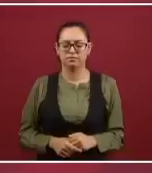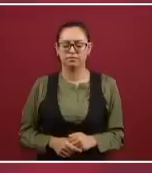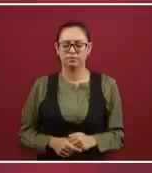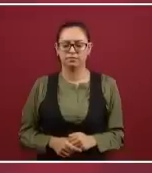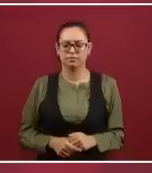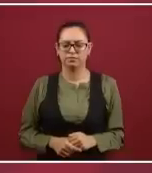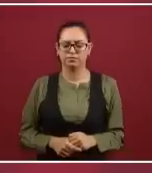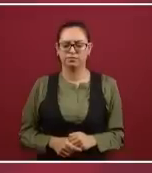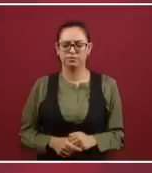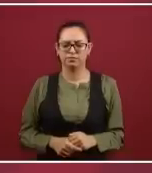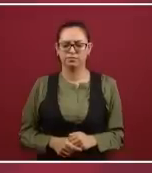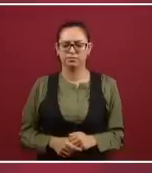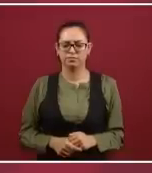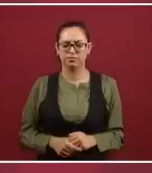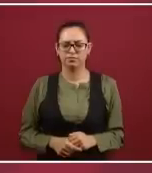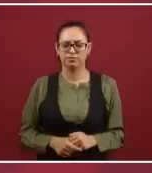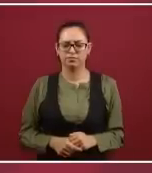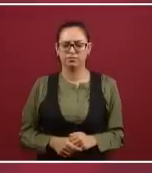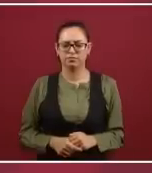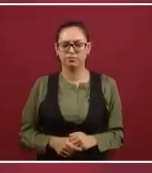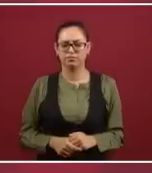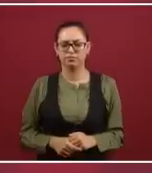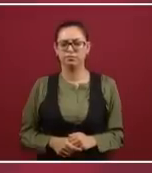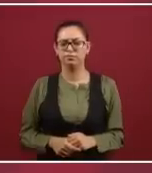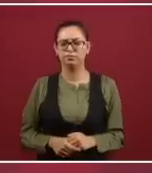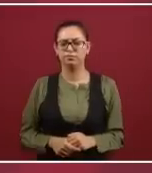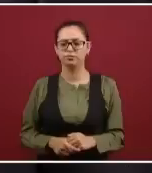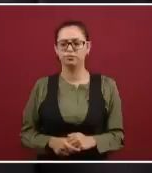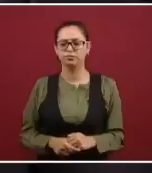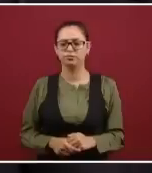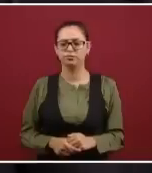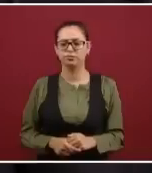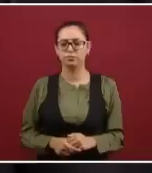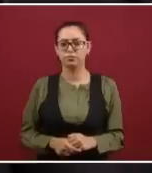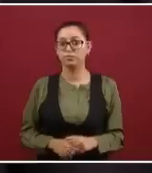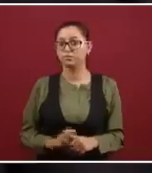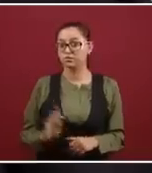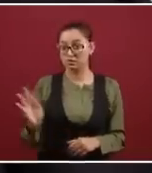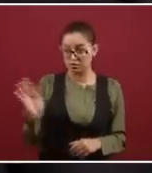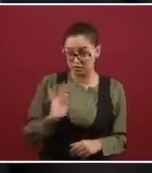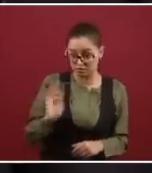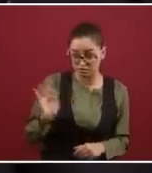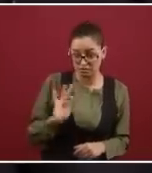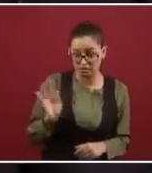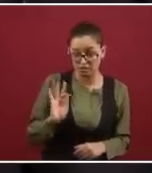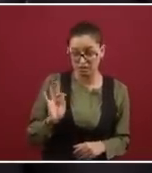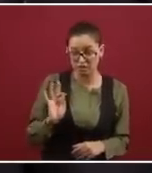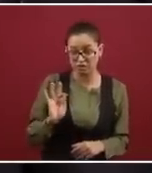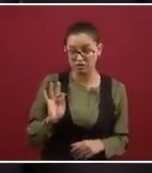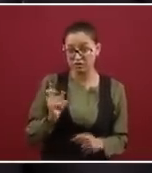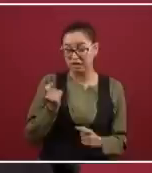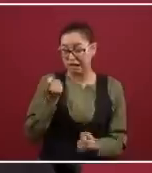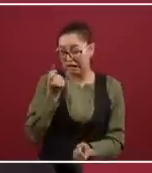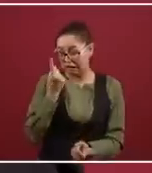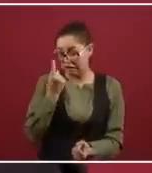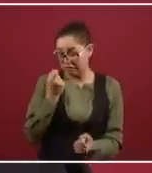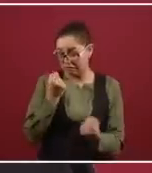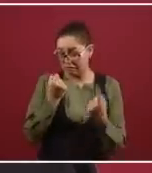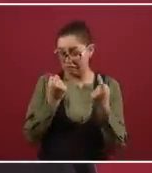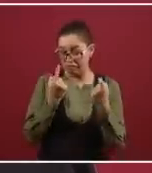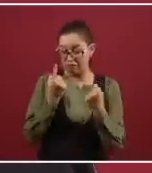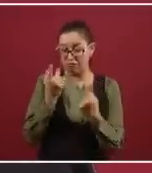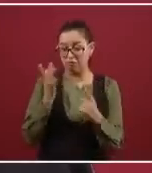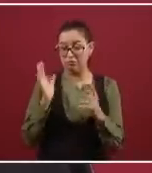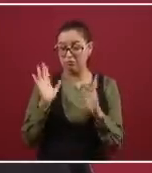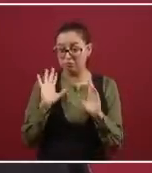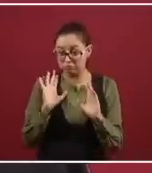si hay alguien que está escuchando en el teléfono y se